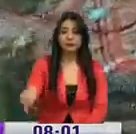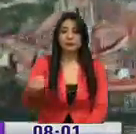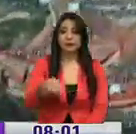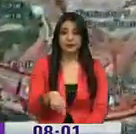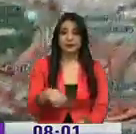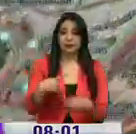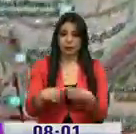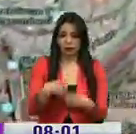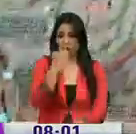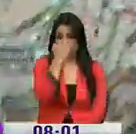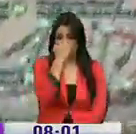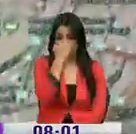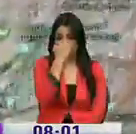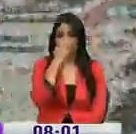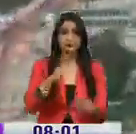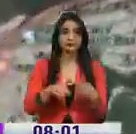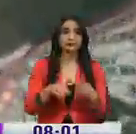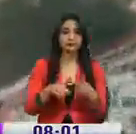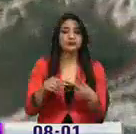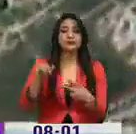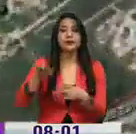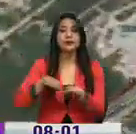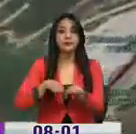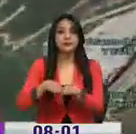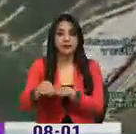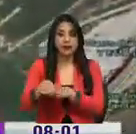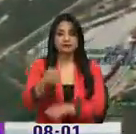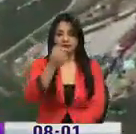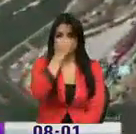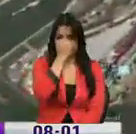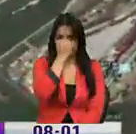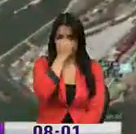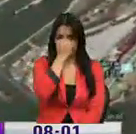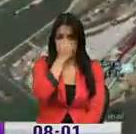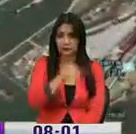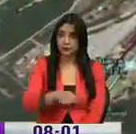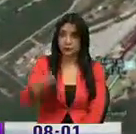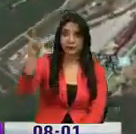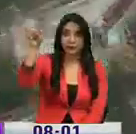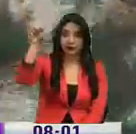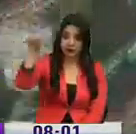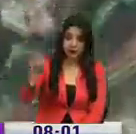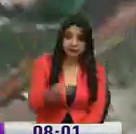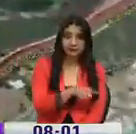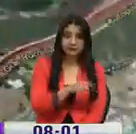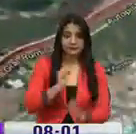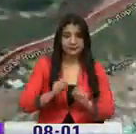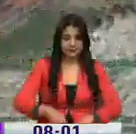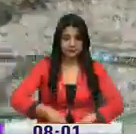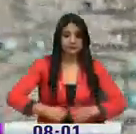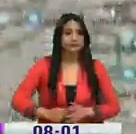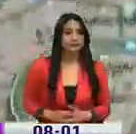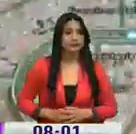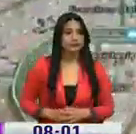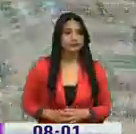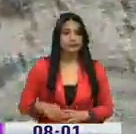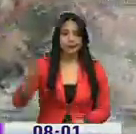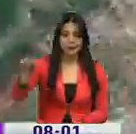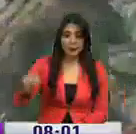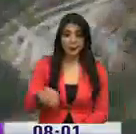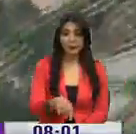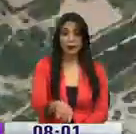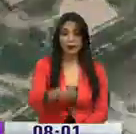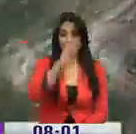Quito, rojo, rojo. La José María Velasco Ibarra está roja de subida, o sea, los que están yéndose hacia el norte centro de la ciudad. La bajada de la